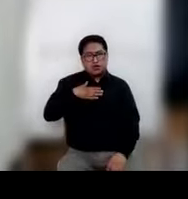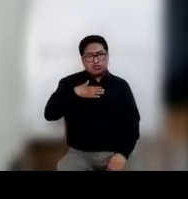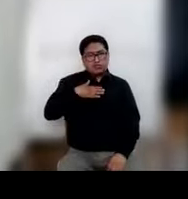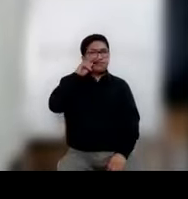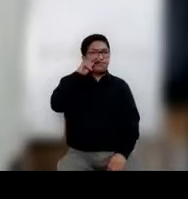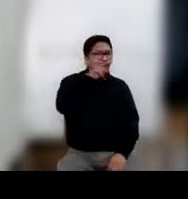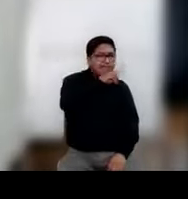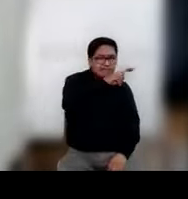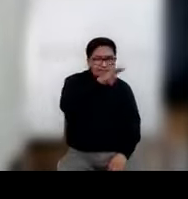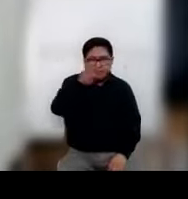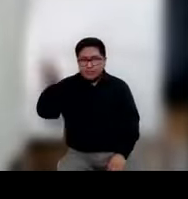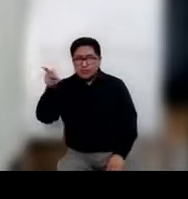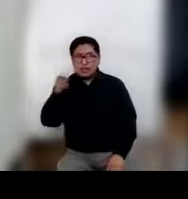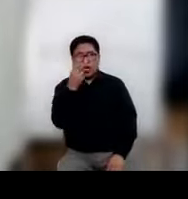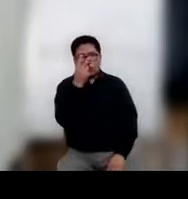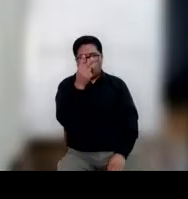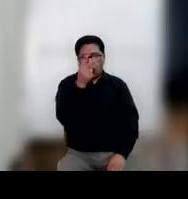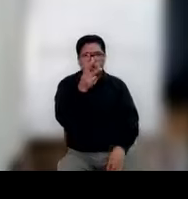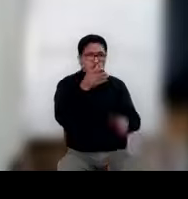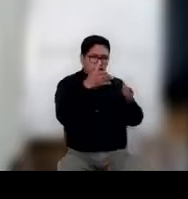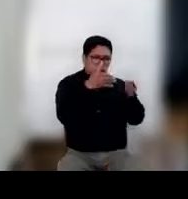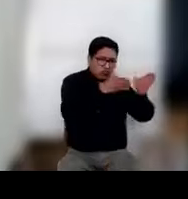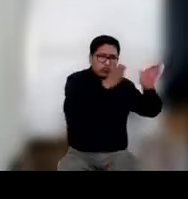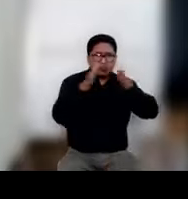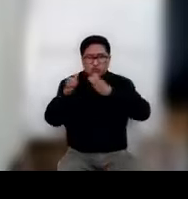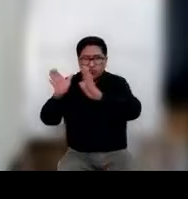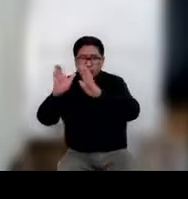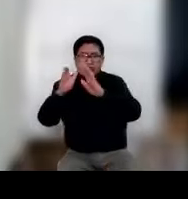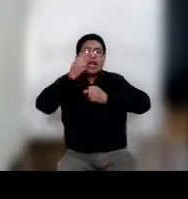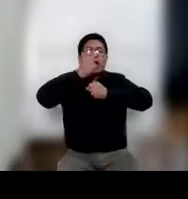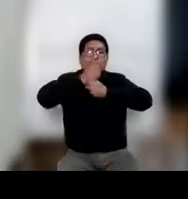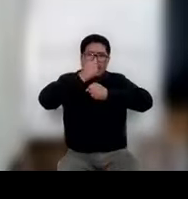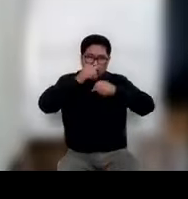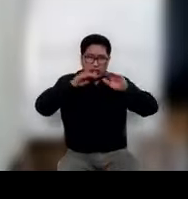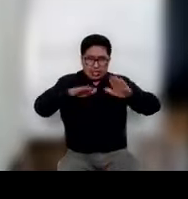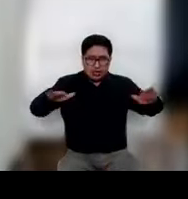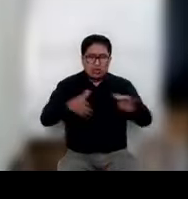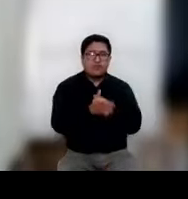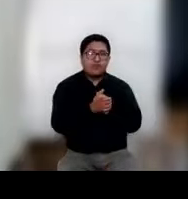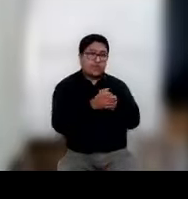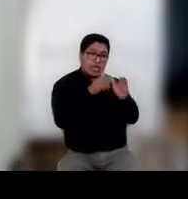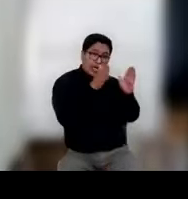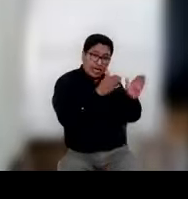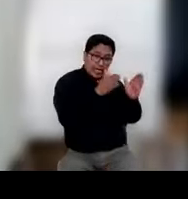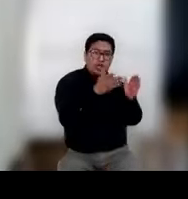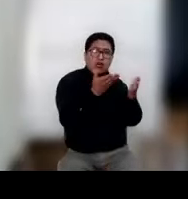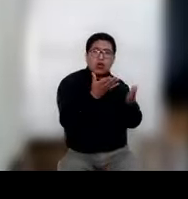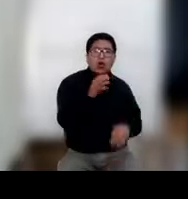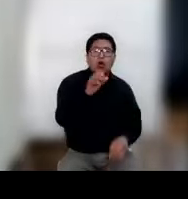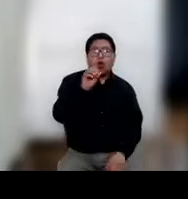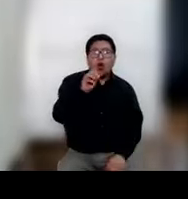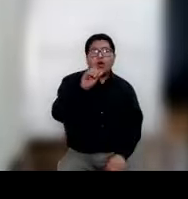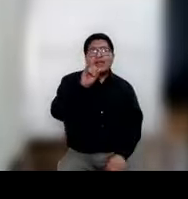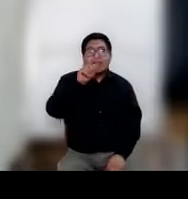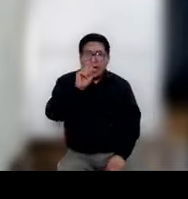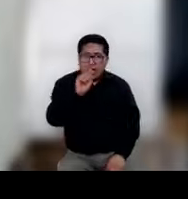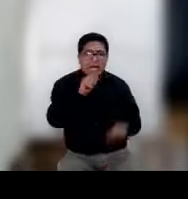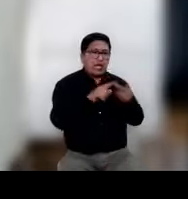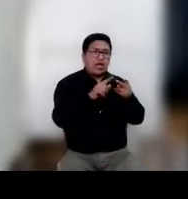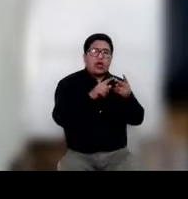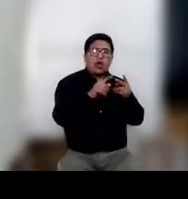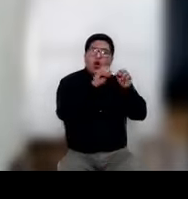dos formas de ver el trabajo infantil uno que está impulsado por la oit la unicef y otras